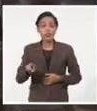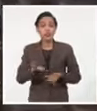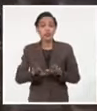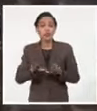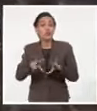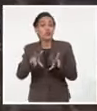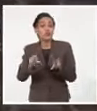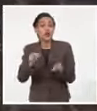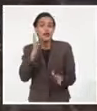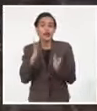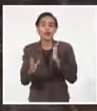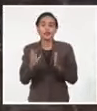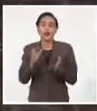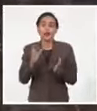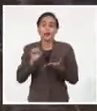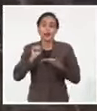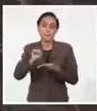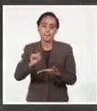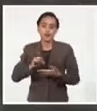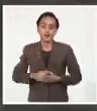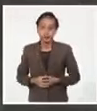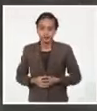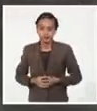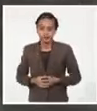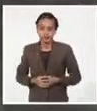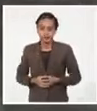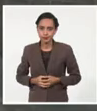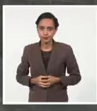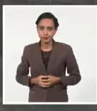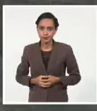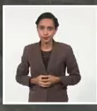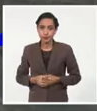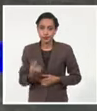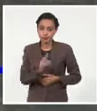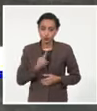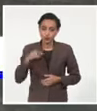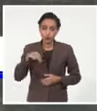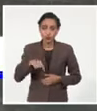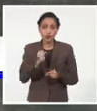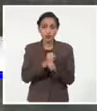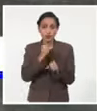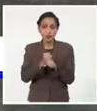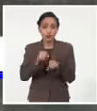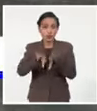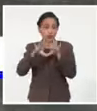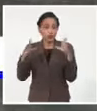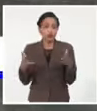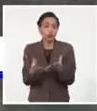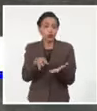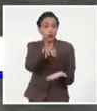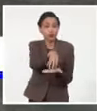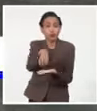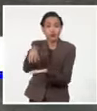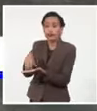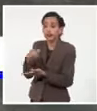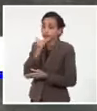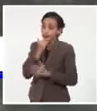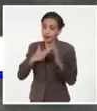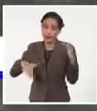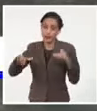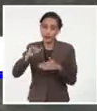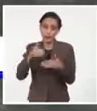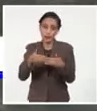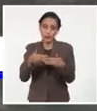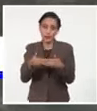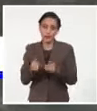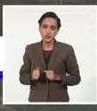nueva campaña. Hoy estamos trabajando en casi todas las escogidas de los centros que fueron afectados a nivel de empresa. Realmente